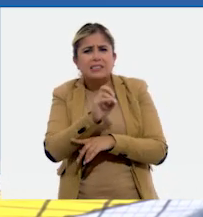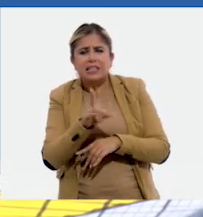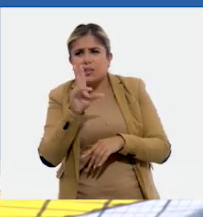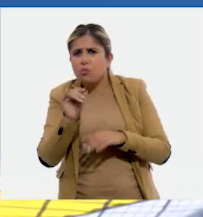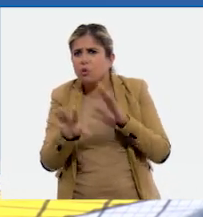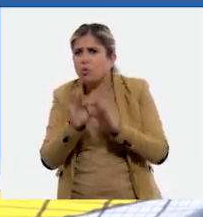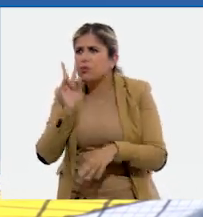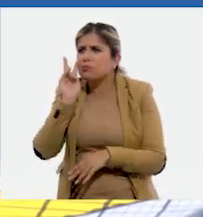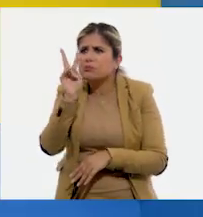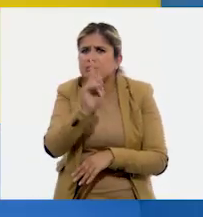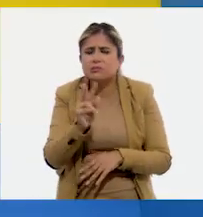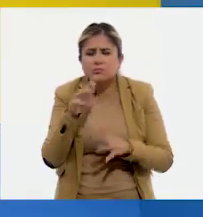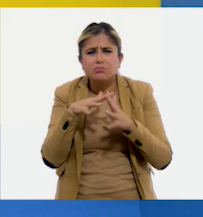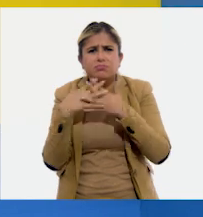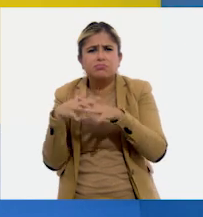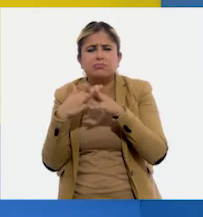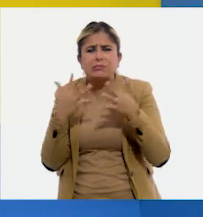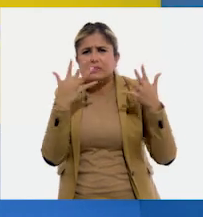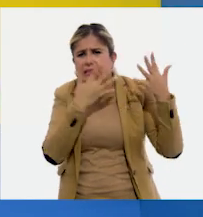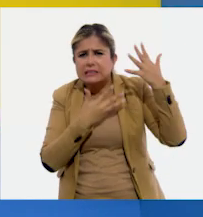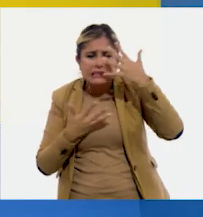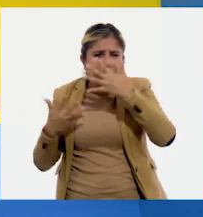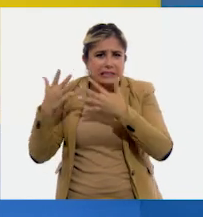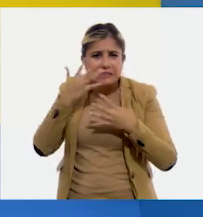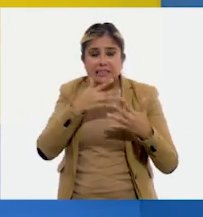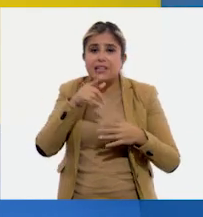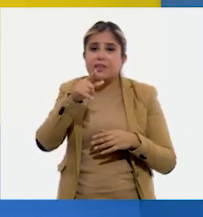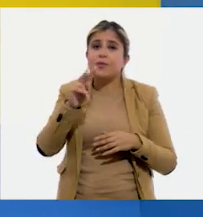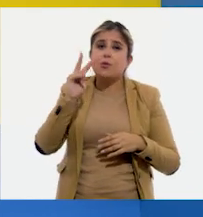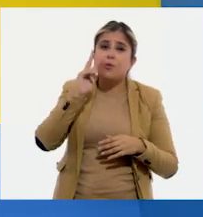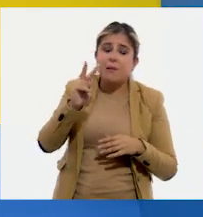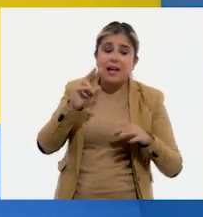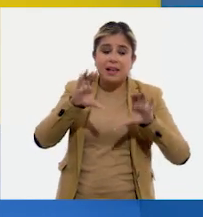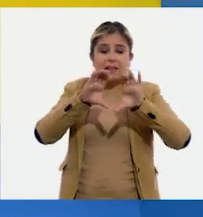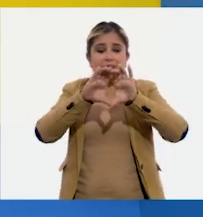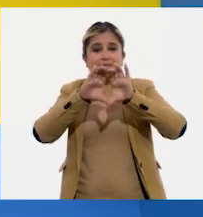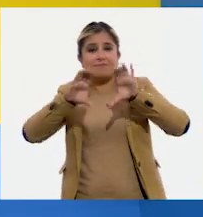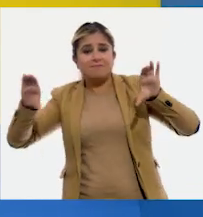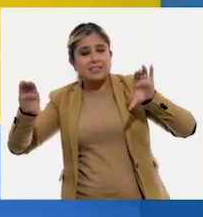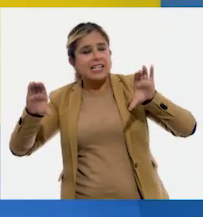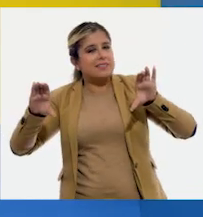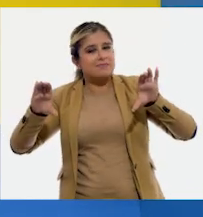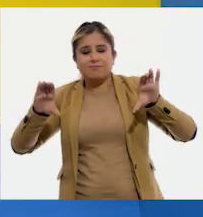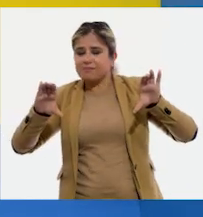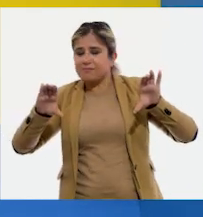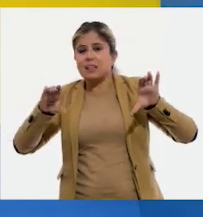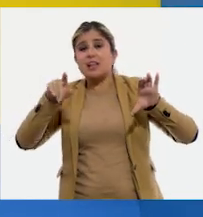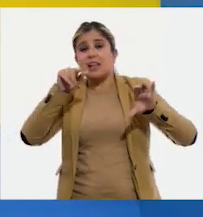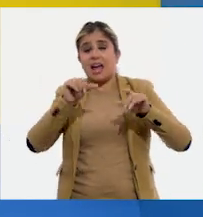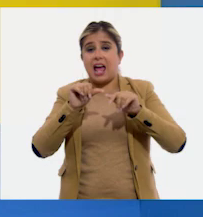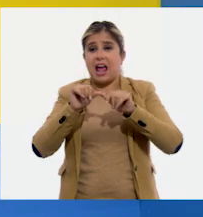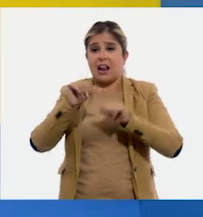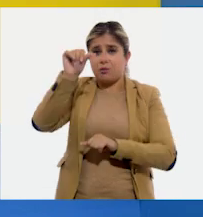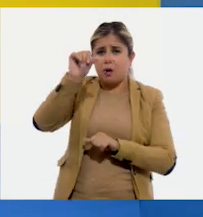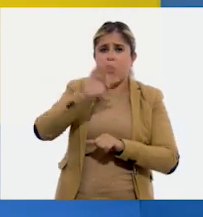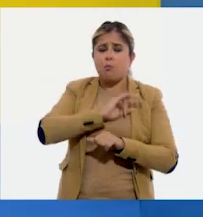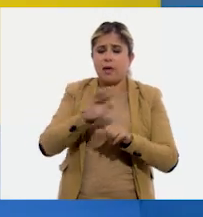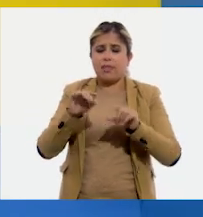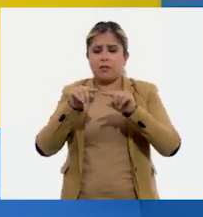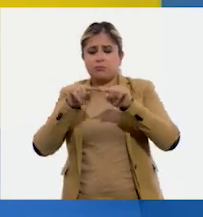la encuentro! Es que las están buscando en forma vertical, Ton. La altura puede ubicarse vertical